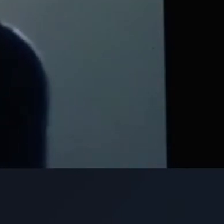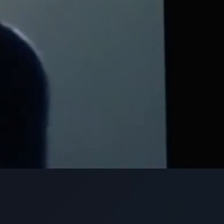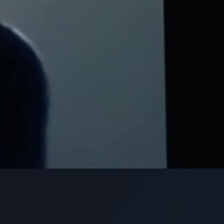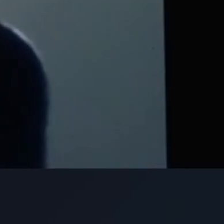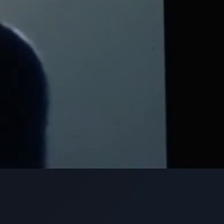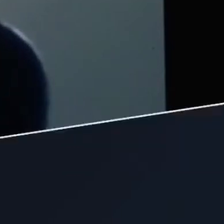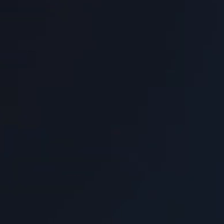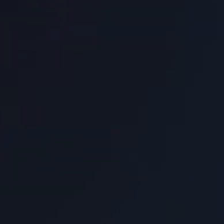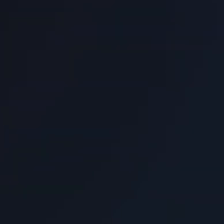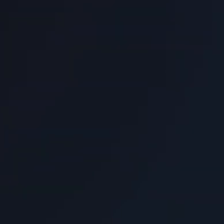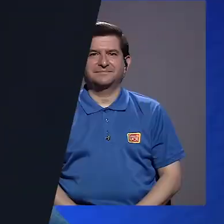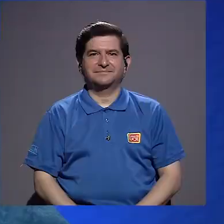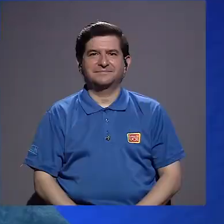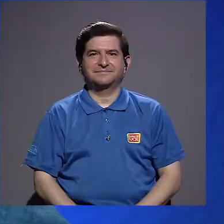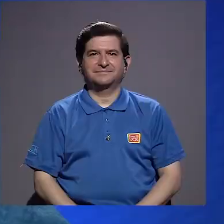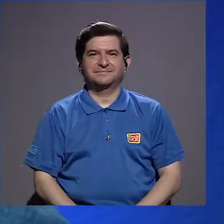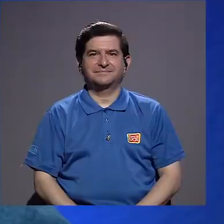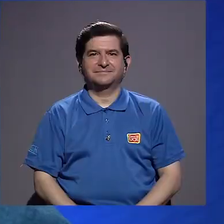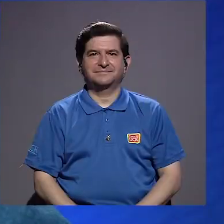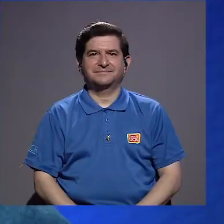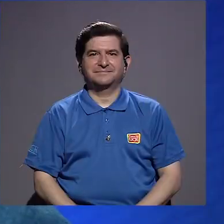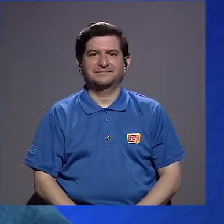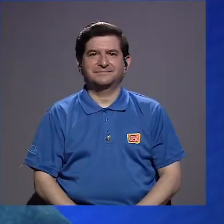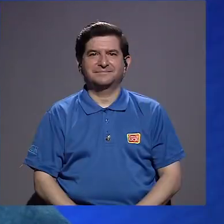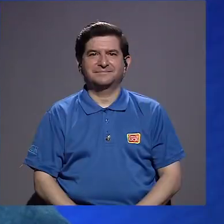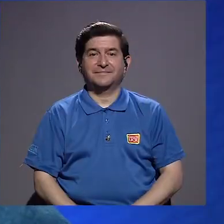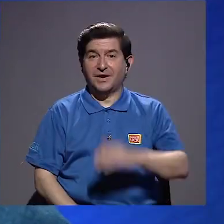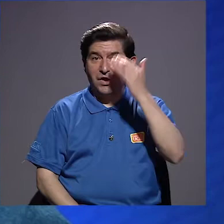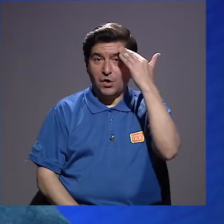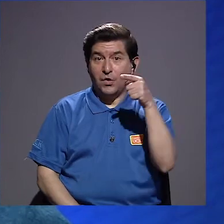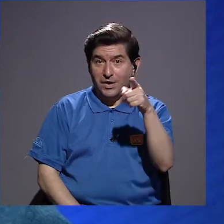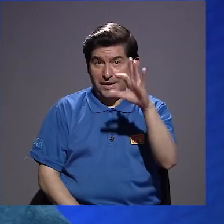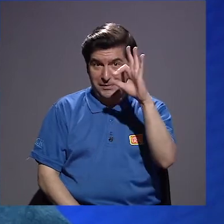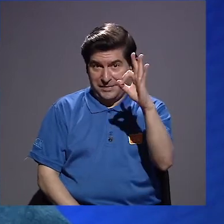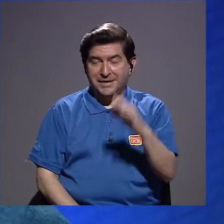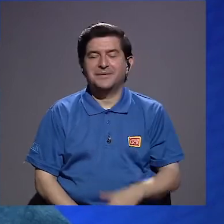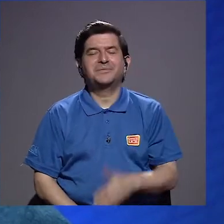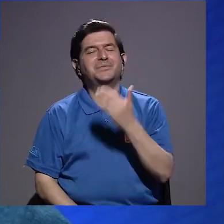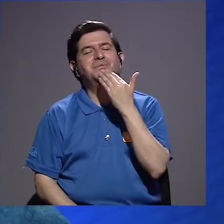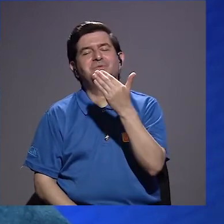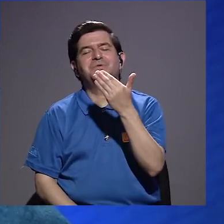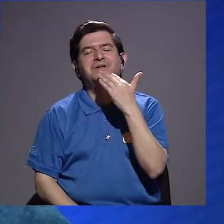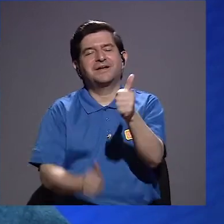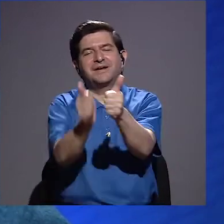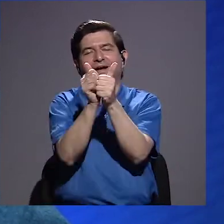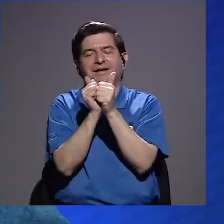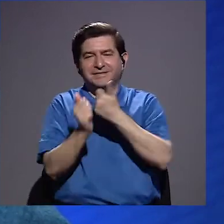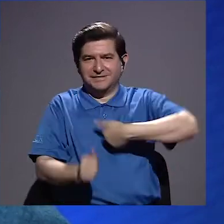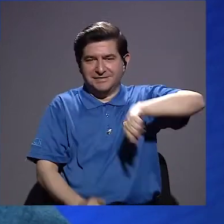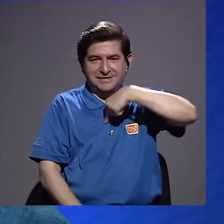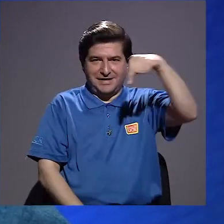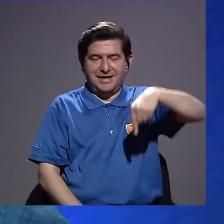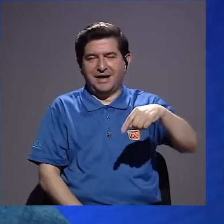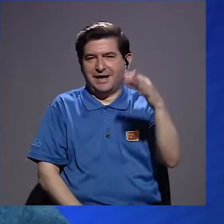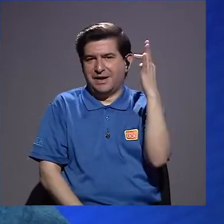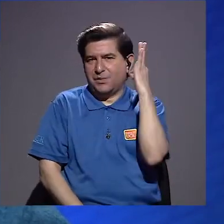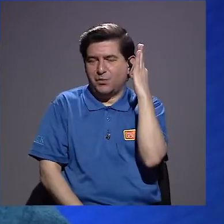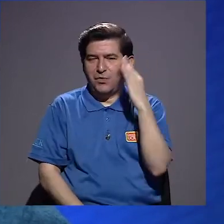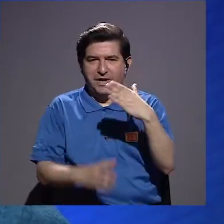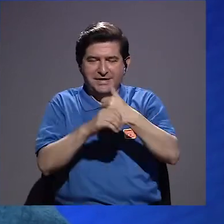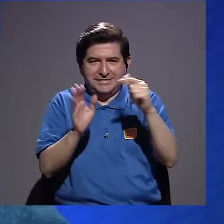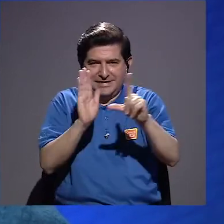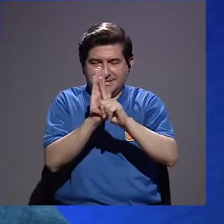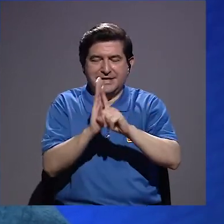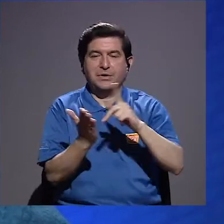del INAMU en 2015. Hola, ¿cómo están? Gracias por acompañarnos en Mujeres de Ley, un